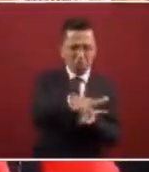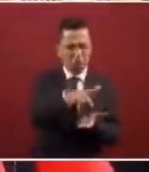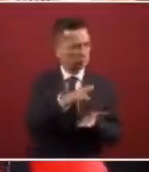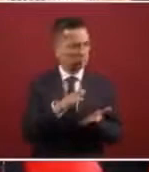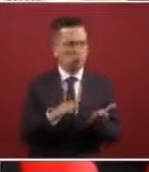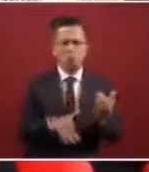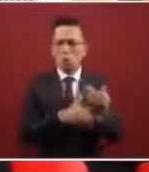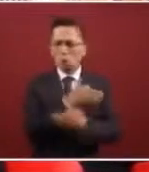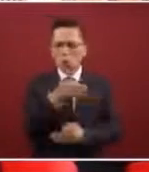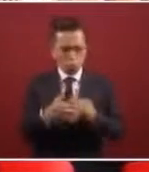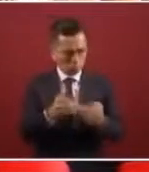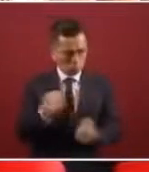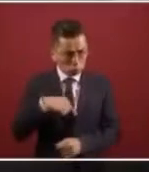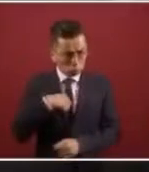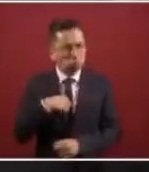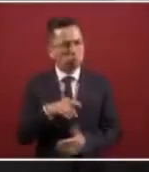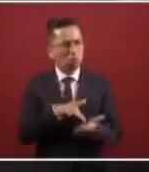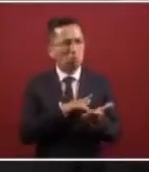que podamos,